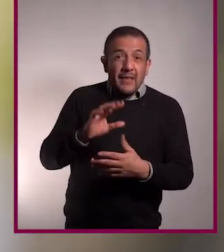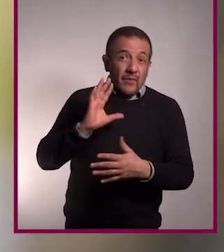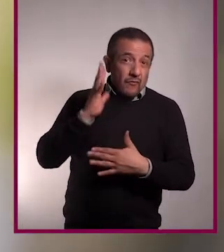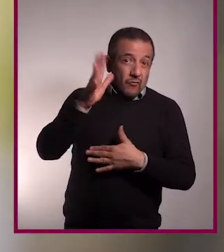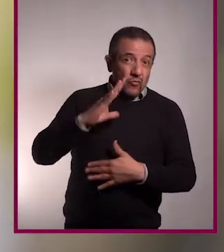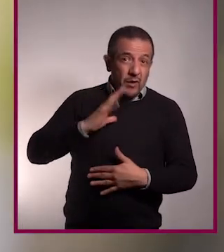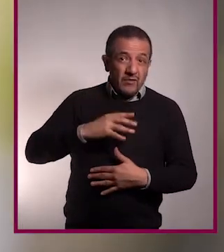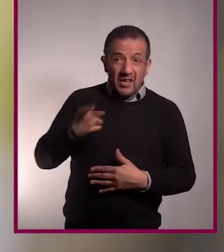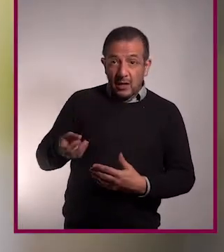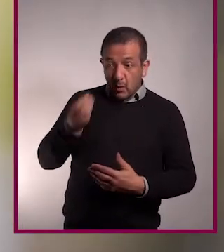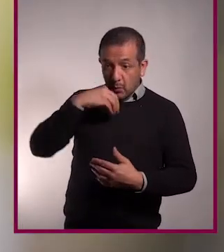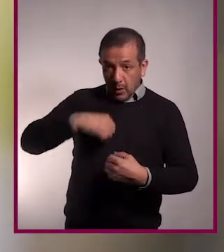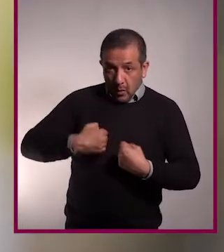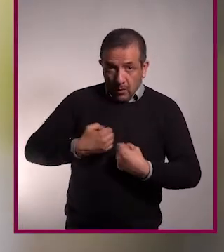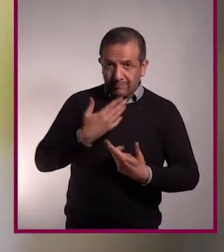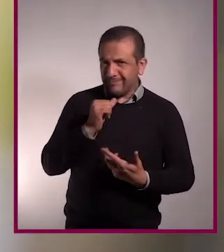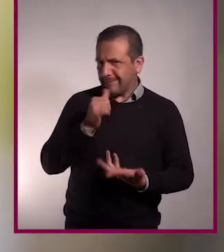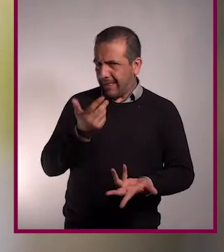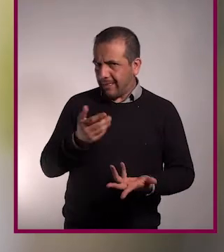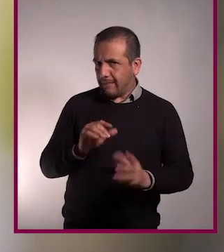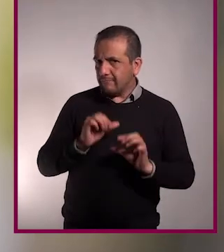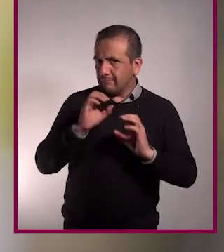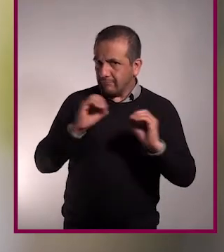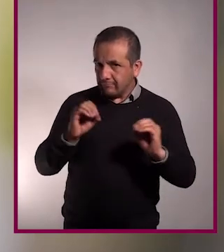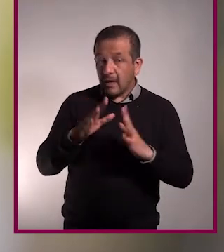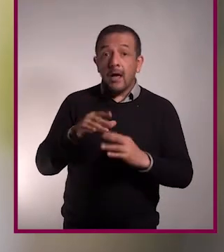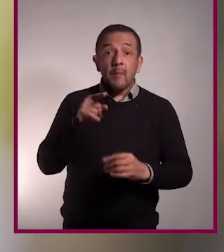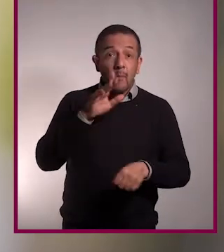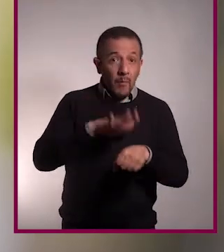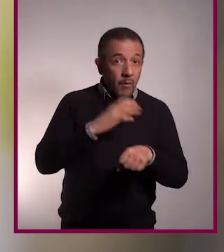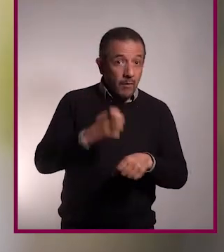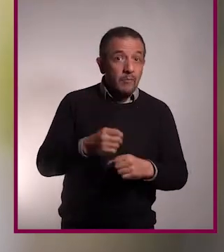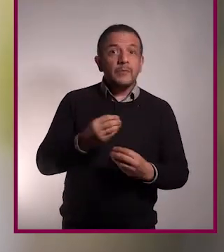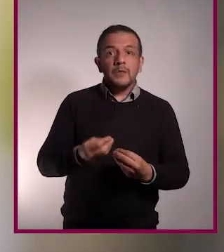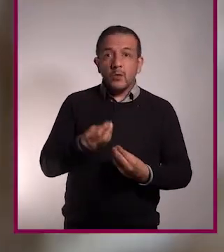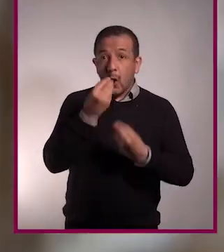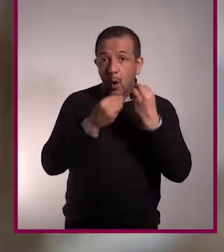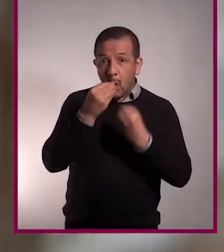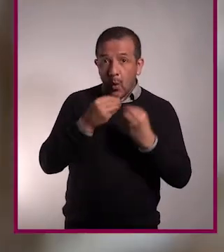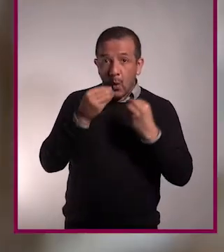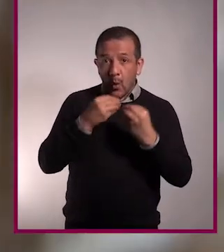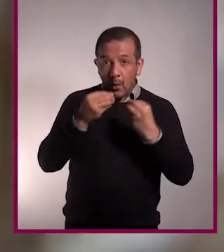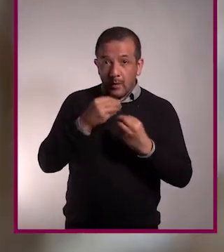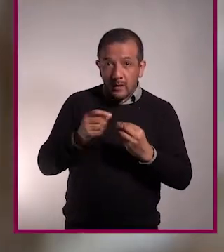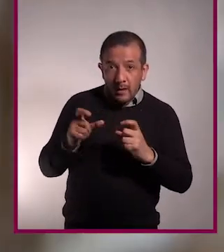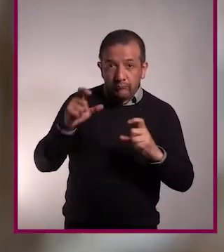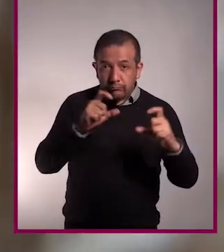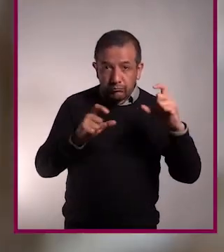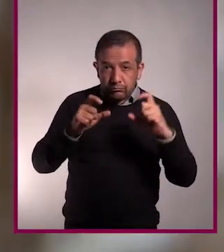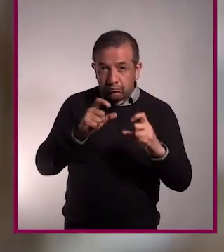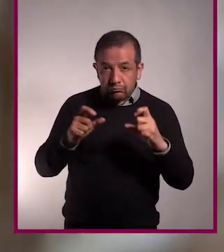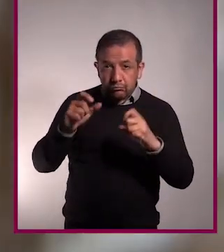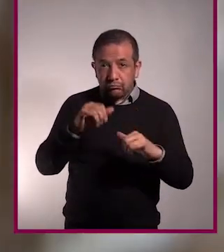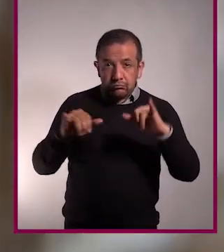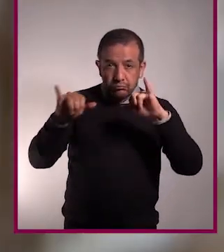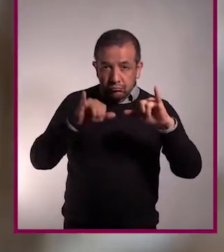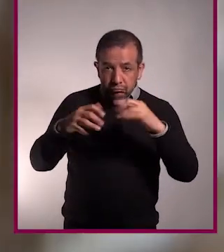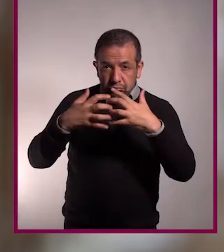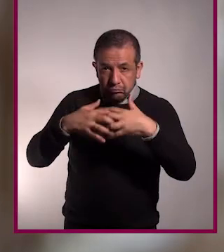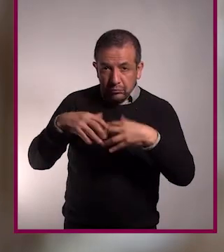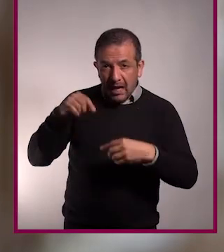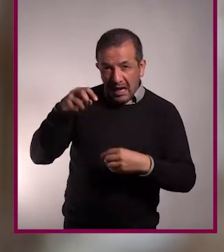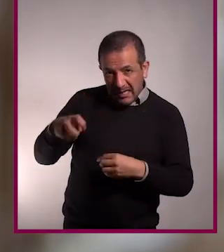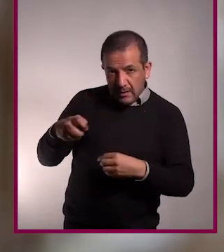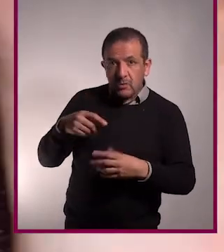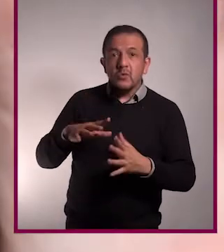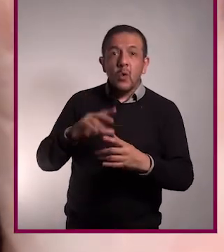ser perjudiciales e incluso cancerígenas. Y obvio, no te nutren absolutamente nada. Es por esto que el consumo de alimentos